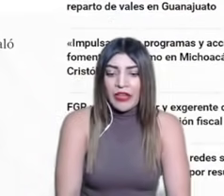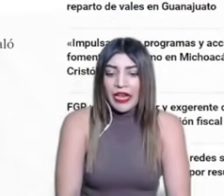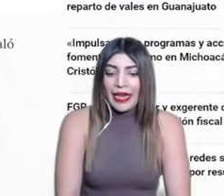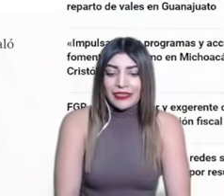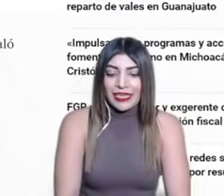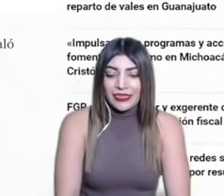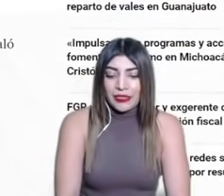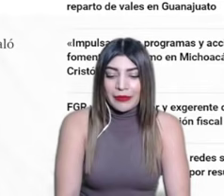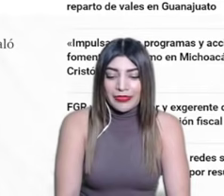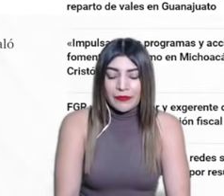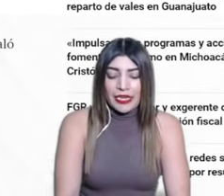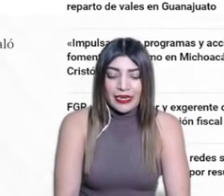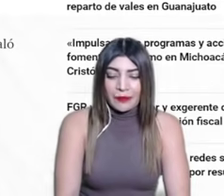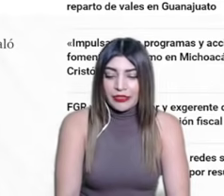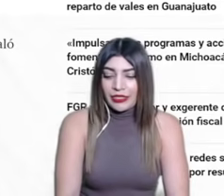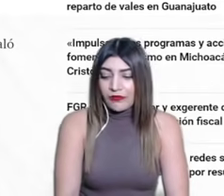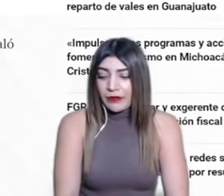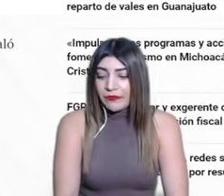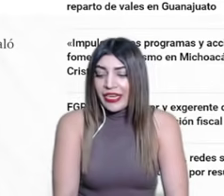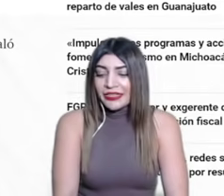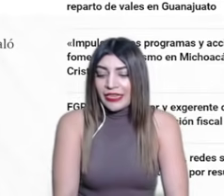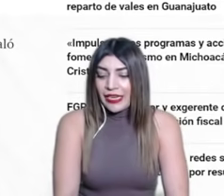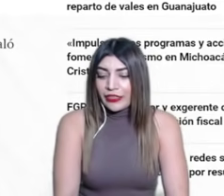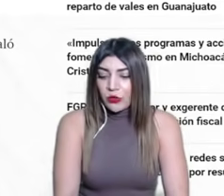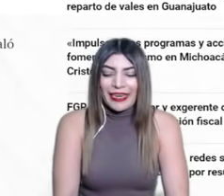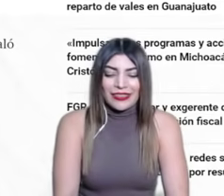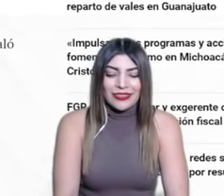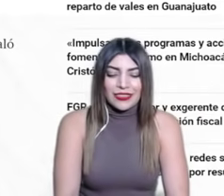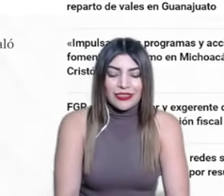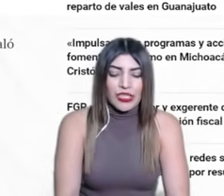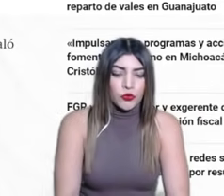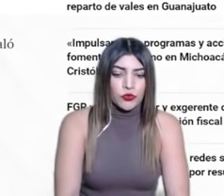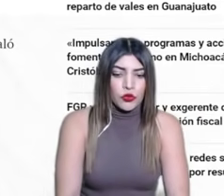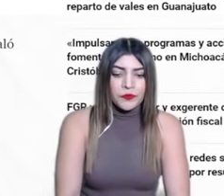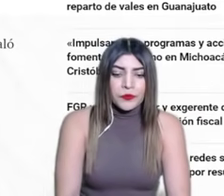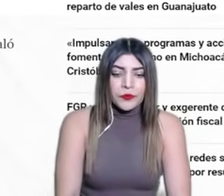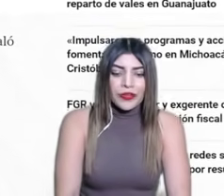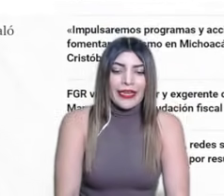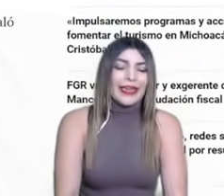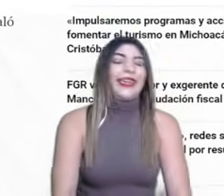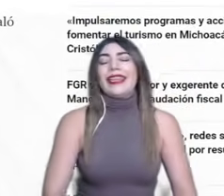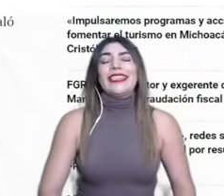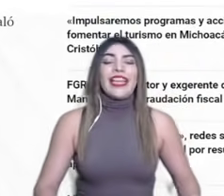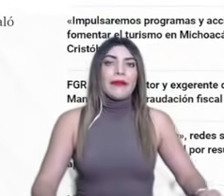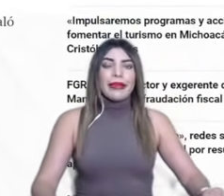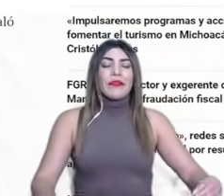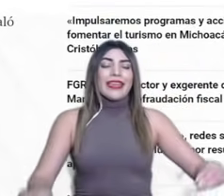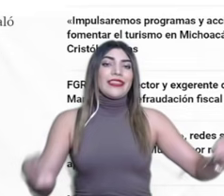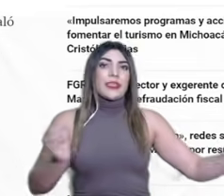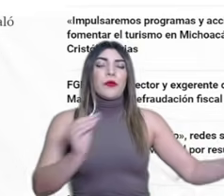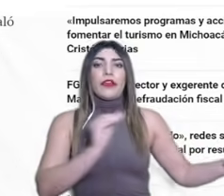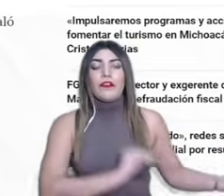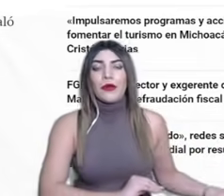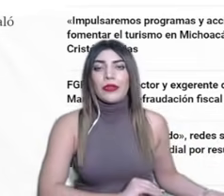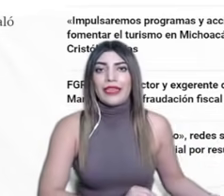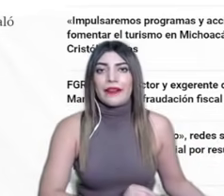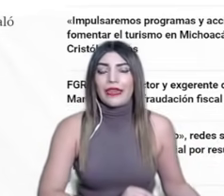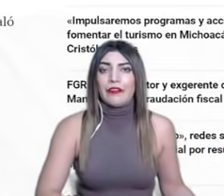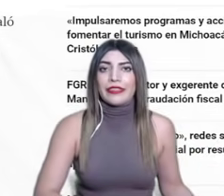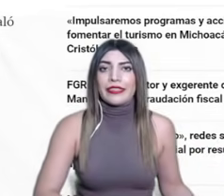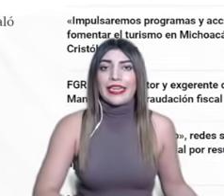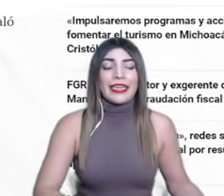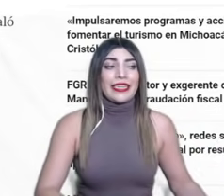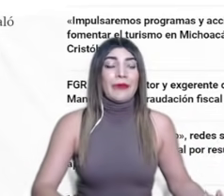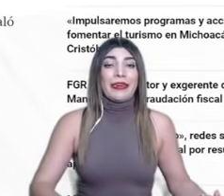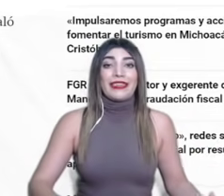parece excelentemente bien que el presidente se tome cartas en este asunto. que lleve este tipo de fraudes ante